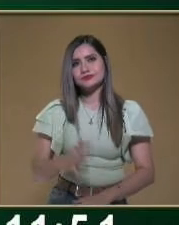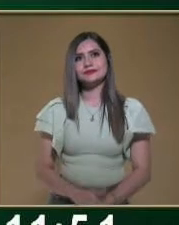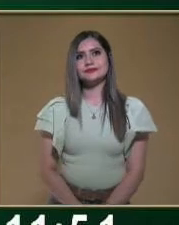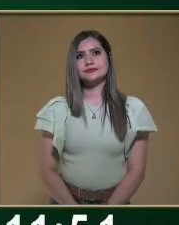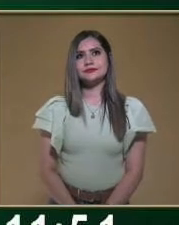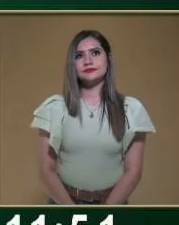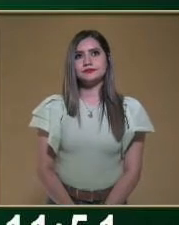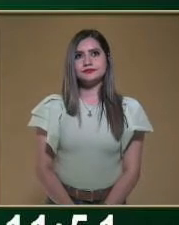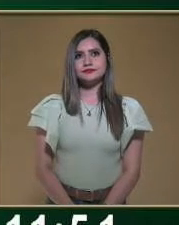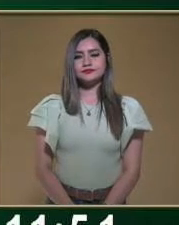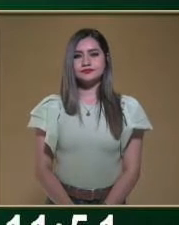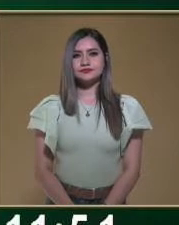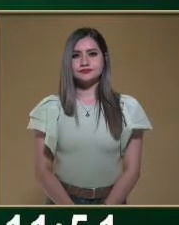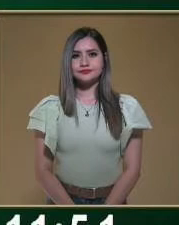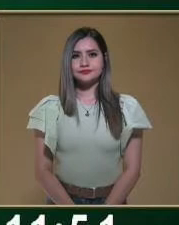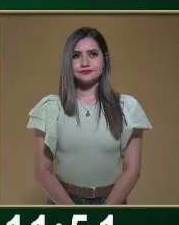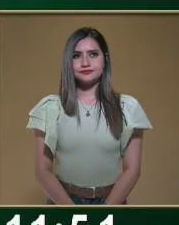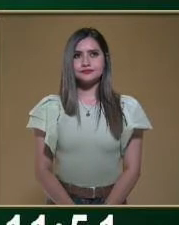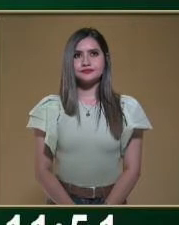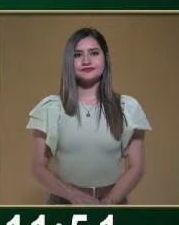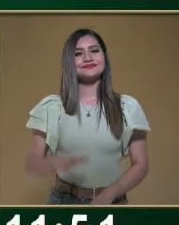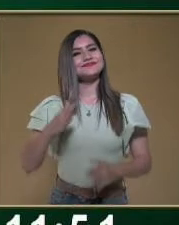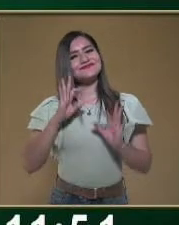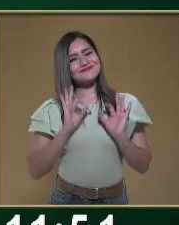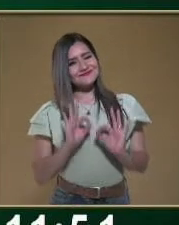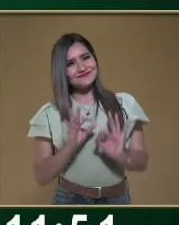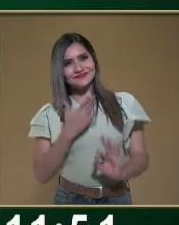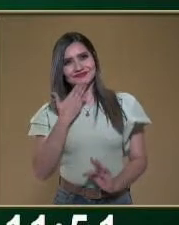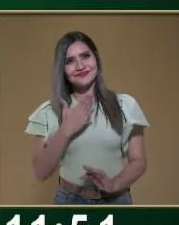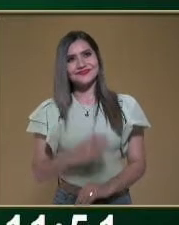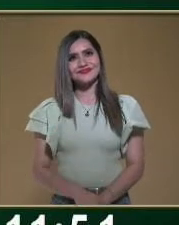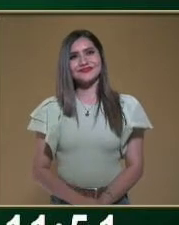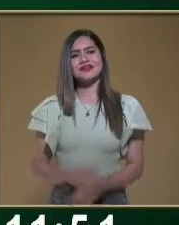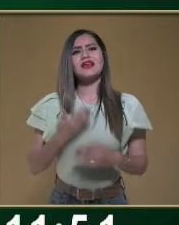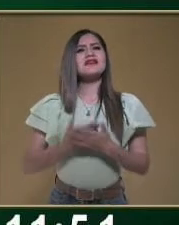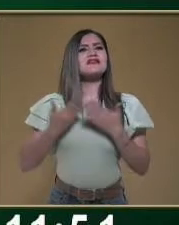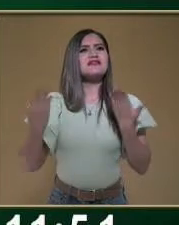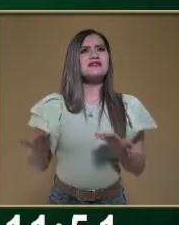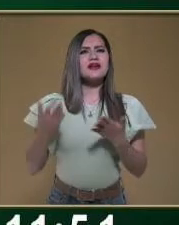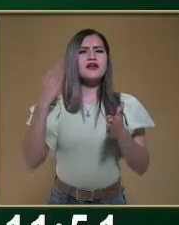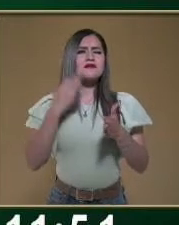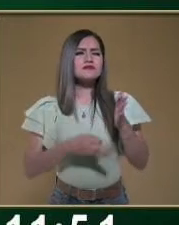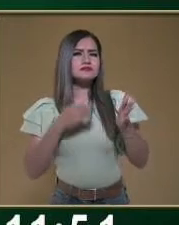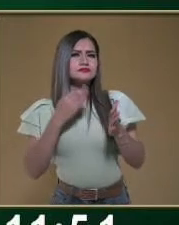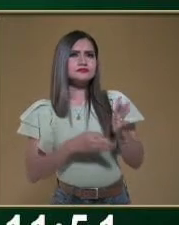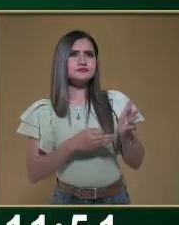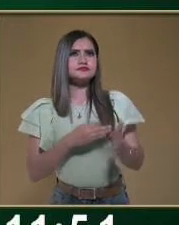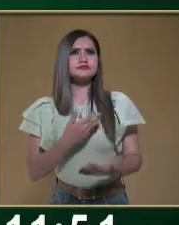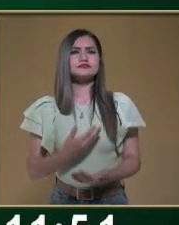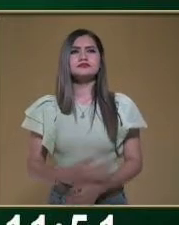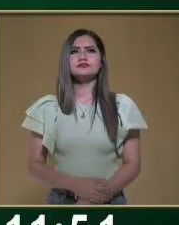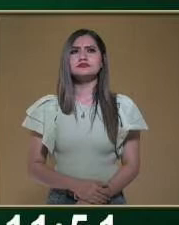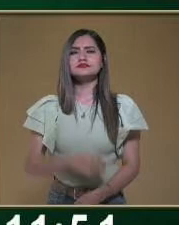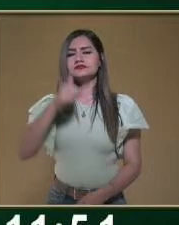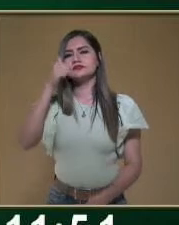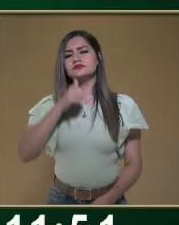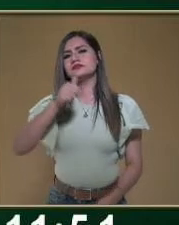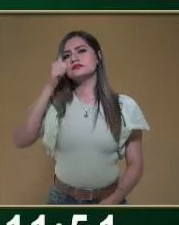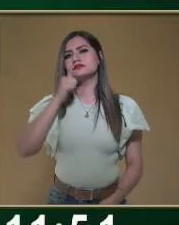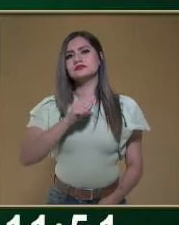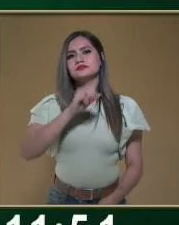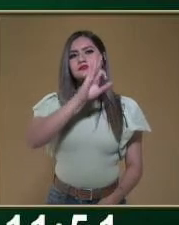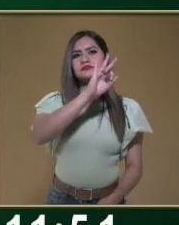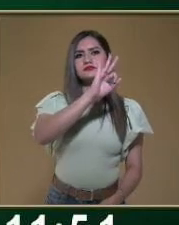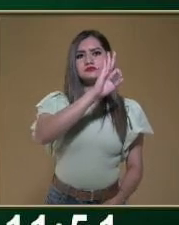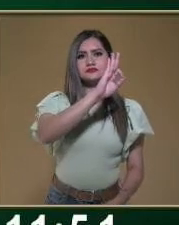las columnas. Perfecto. ¿Qué números faltan? Las filas van de 1 en 1 y